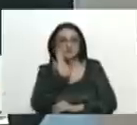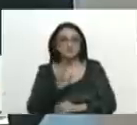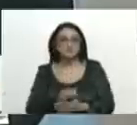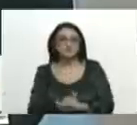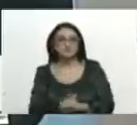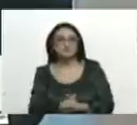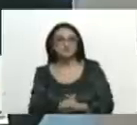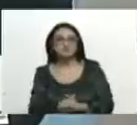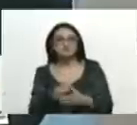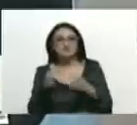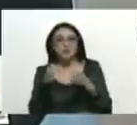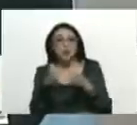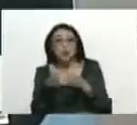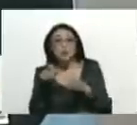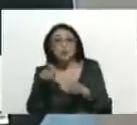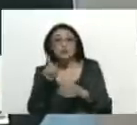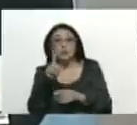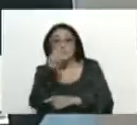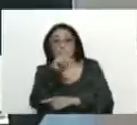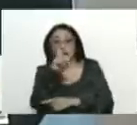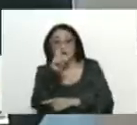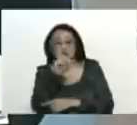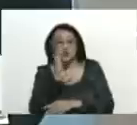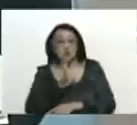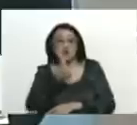redes de prostitución nauseabunda